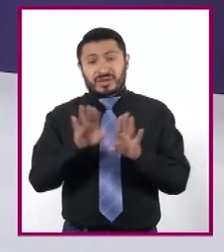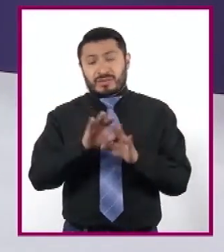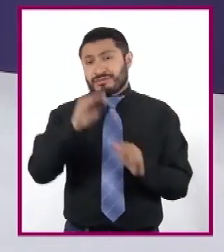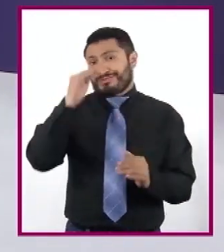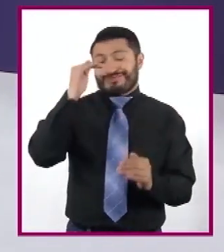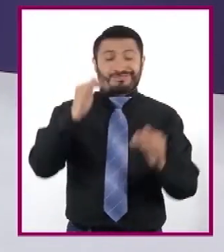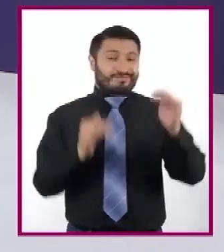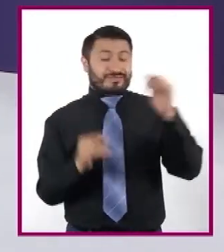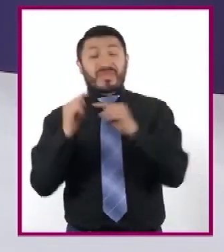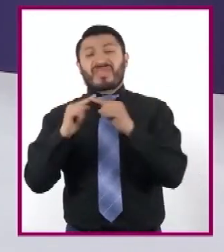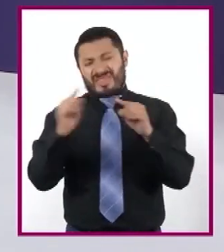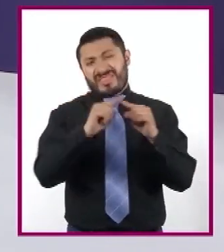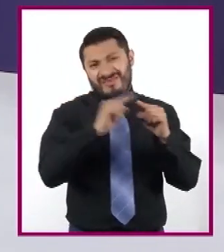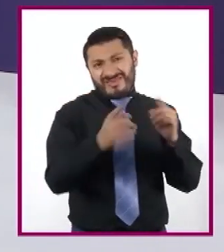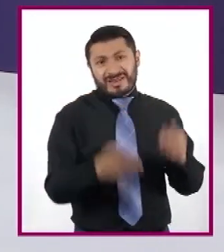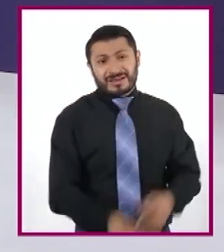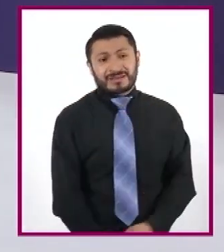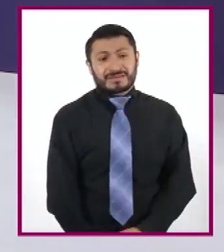ellas.